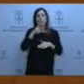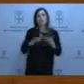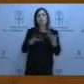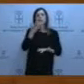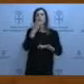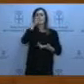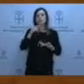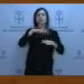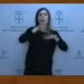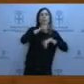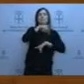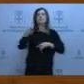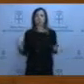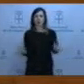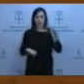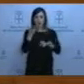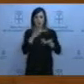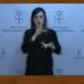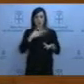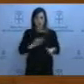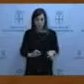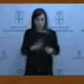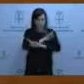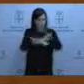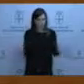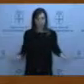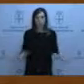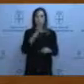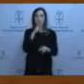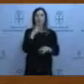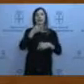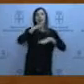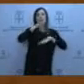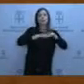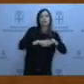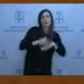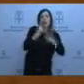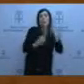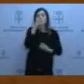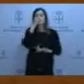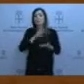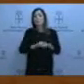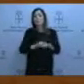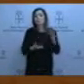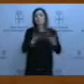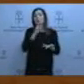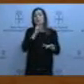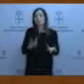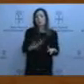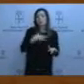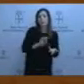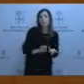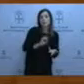Y no existe. La decisión sobre el incumplimiento a veces puede ser notoria y objetiva, porque se trata de hágase una